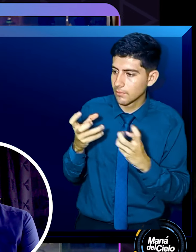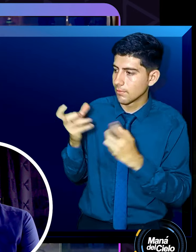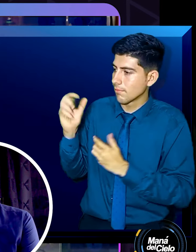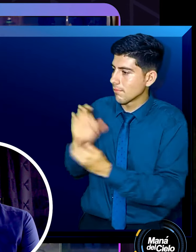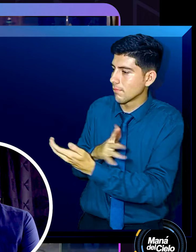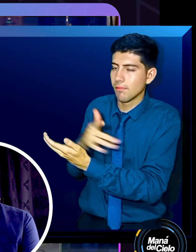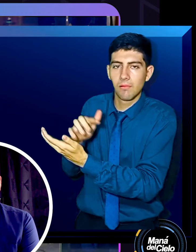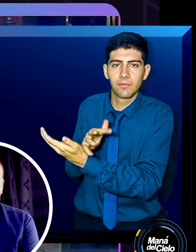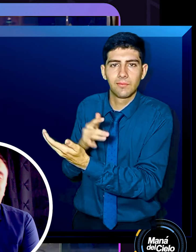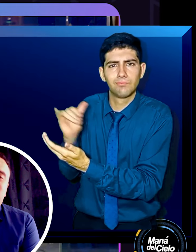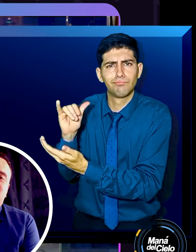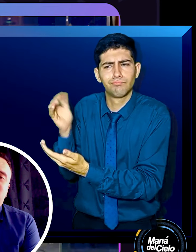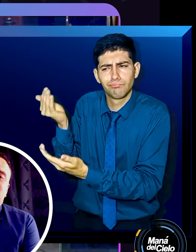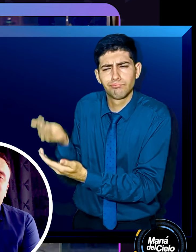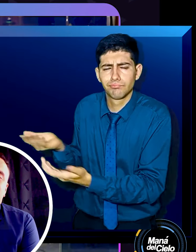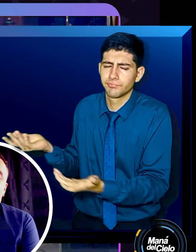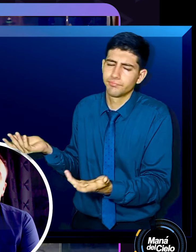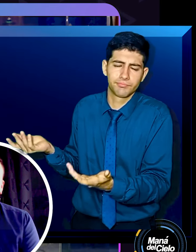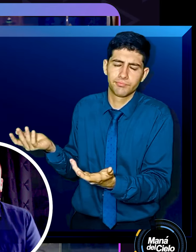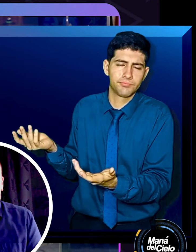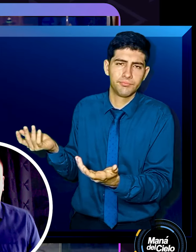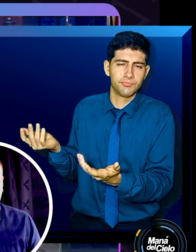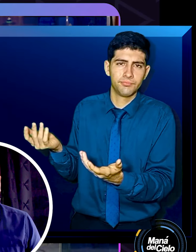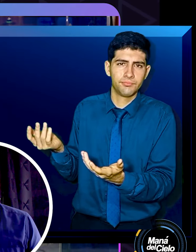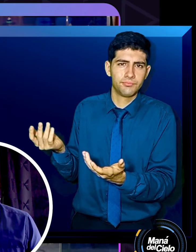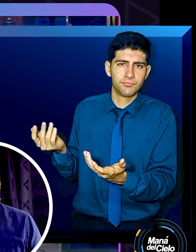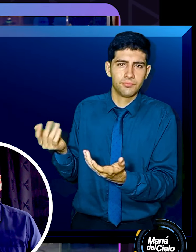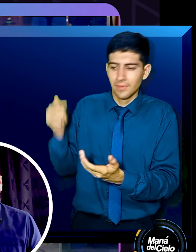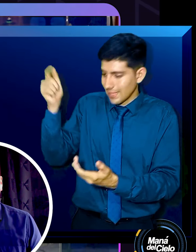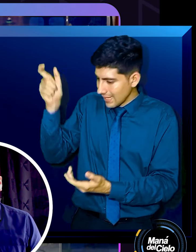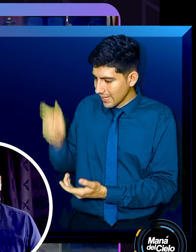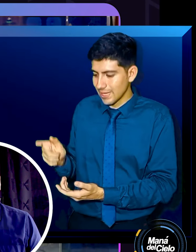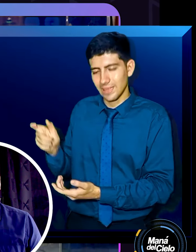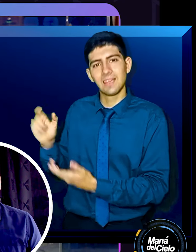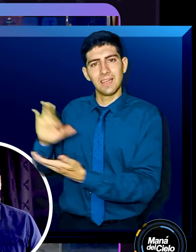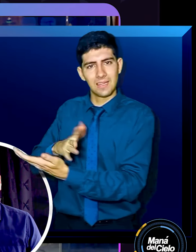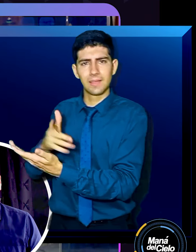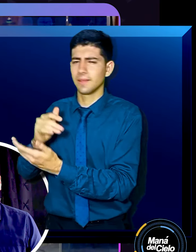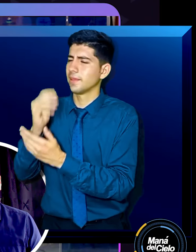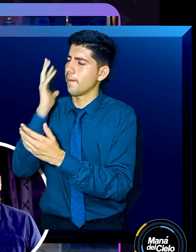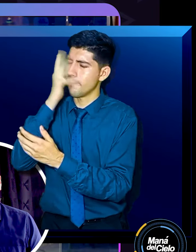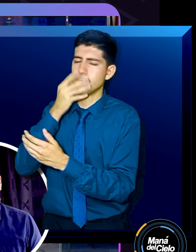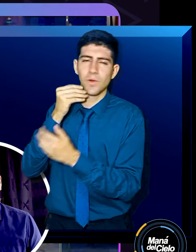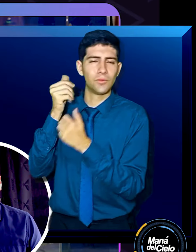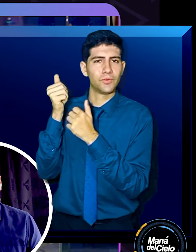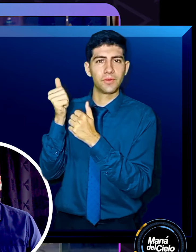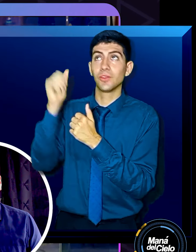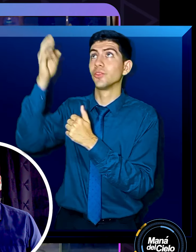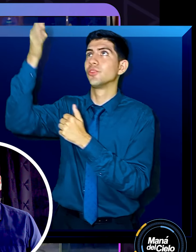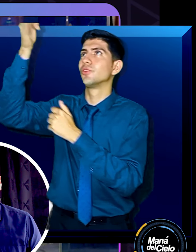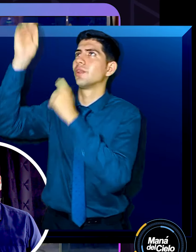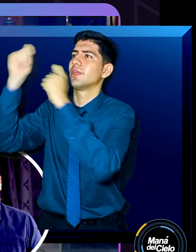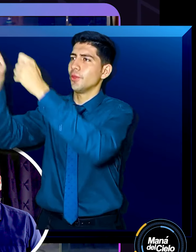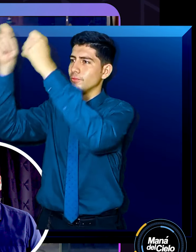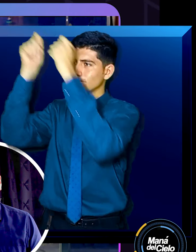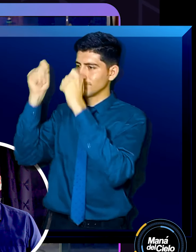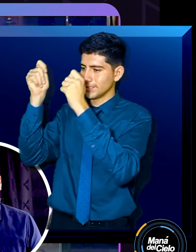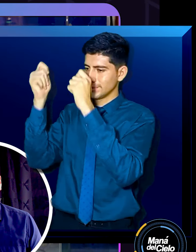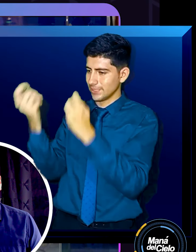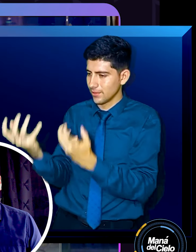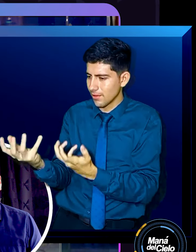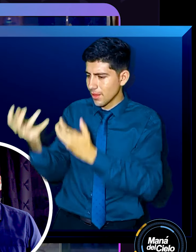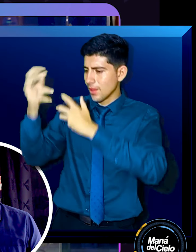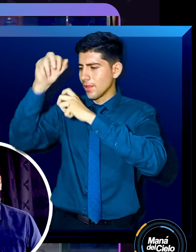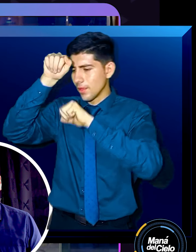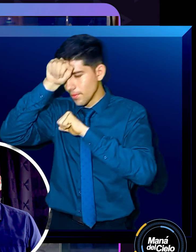dar por más que quiera. Porque eso, la hermana que canta lindo, no se lo inventó ella ni lo construyó. Eso nació